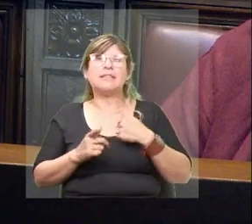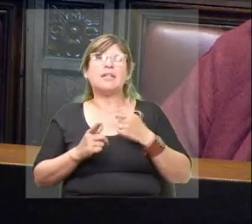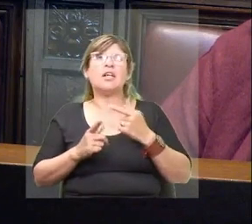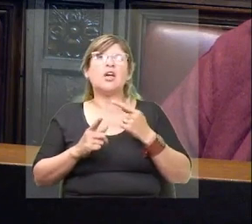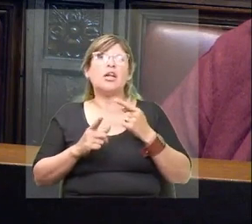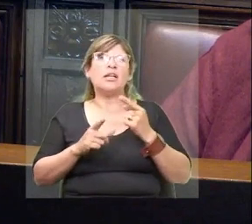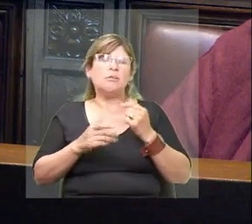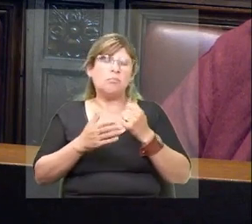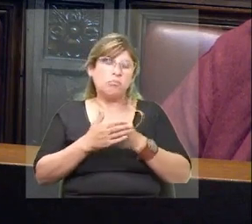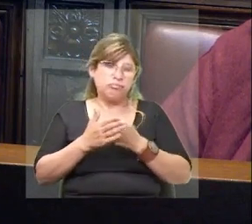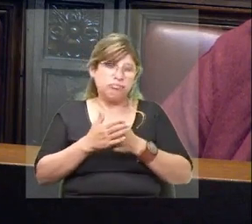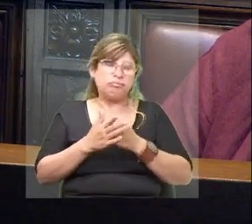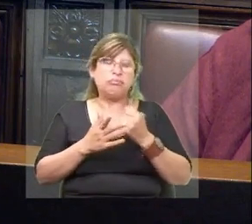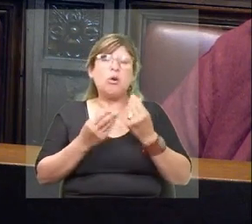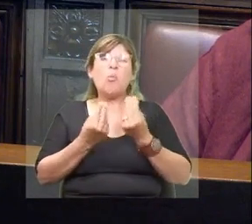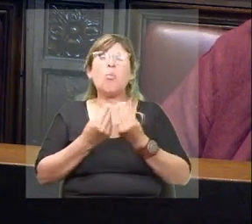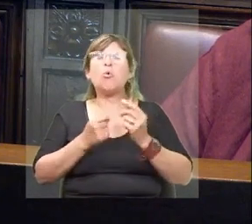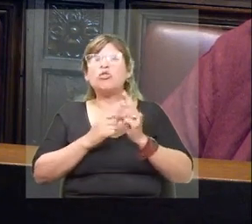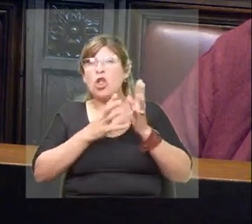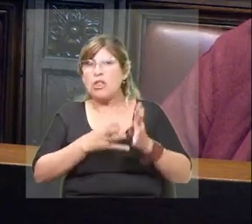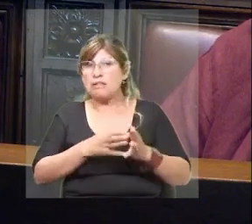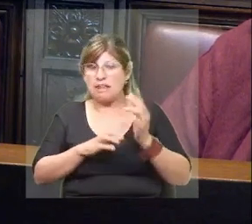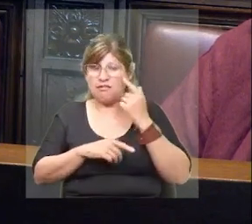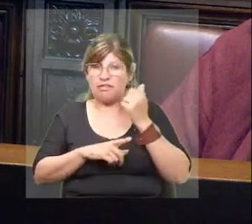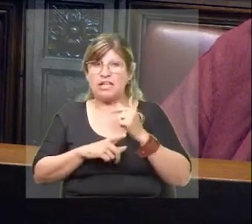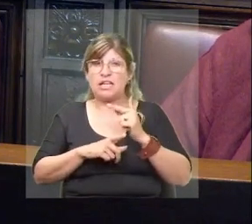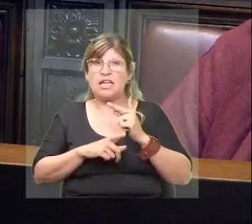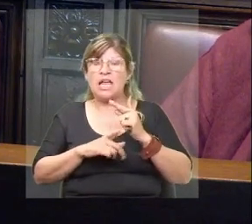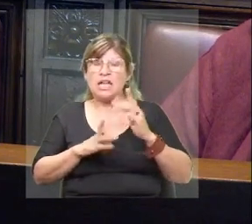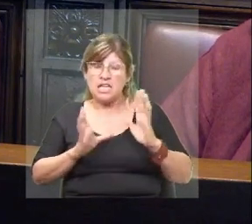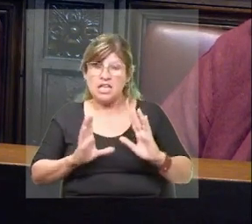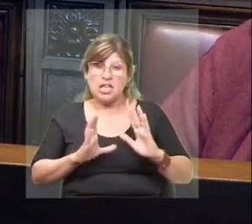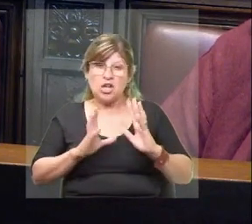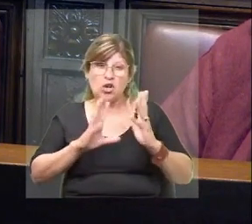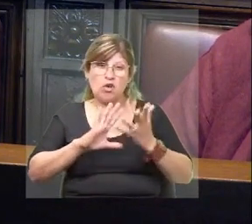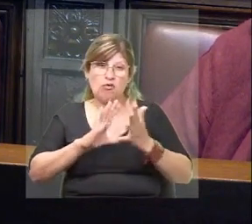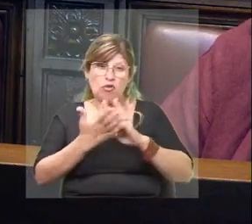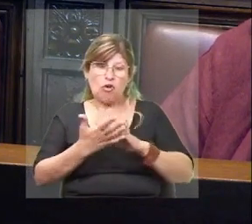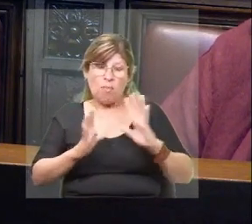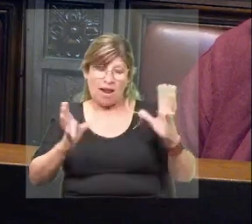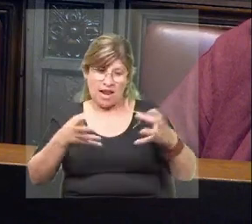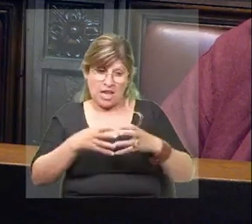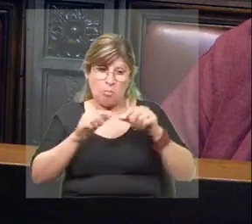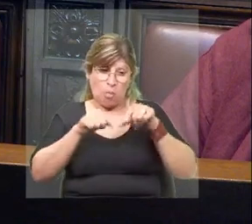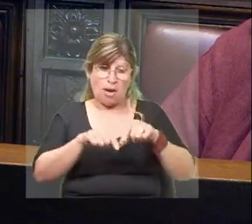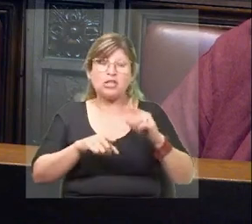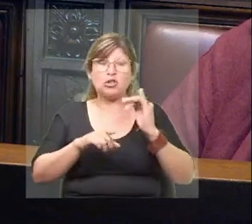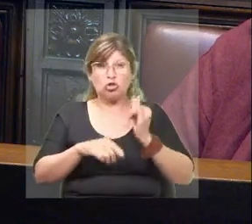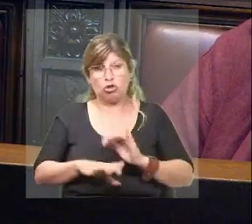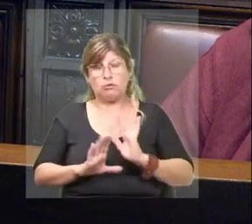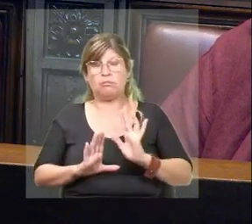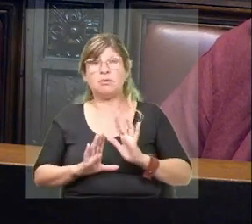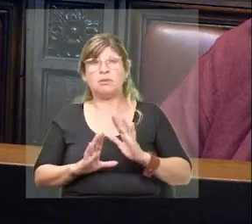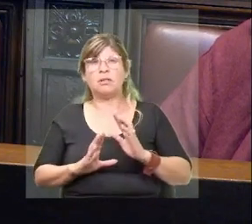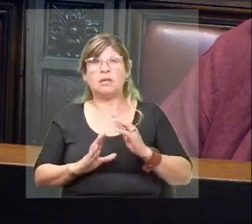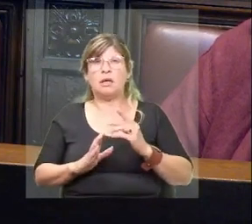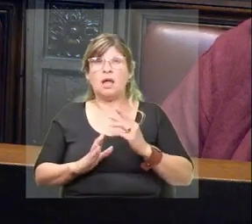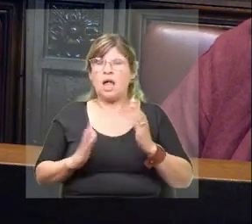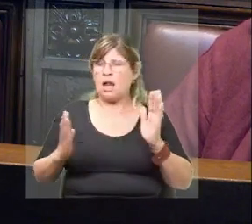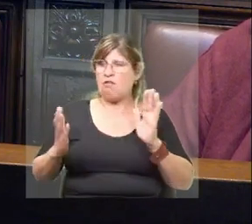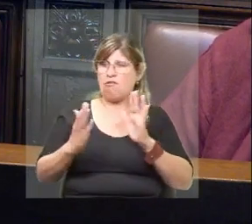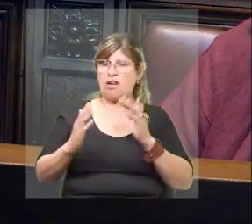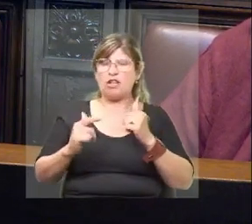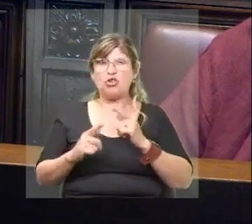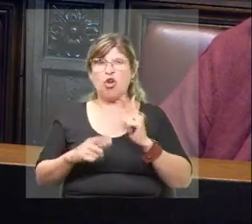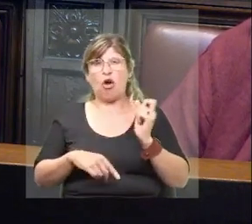muchos desafíos y supo armar equipo para eso, claro que sí. Enfrentó críticas, no